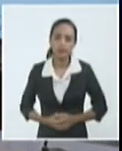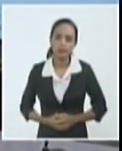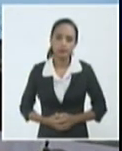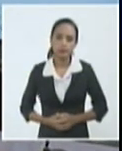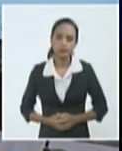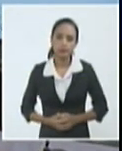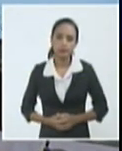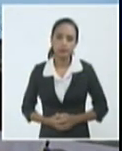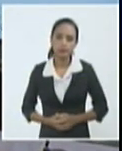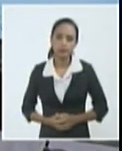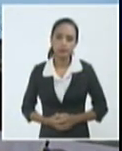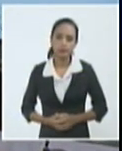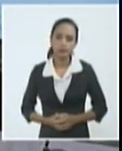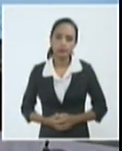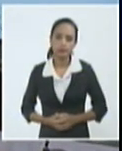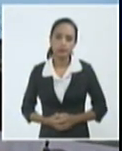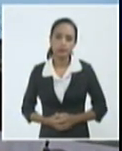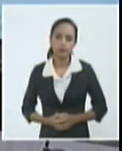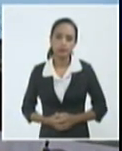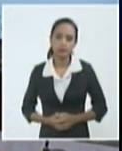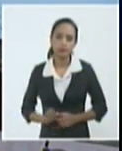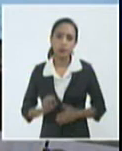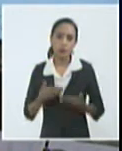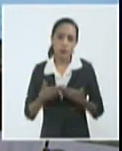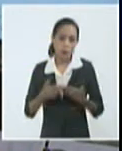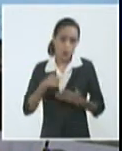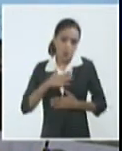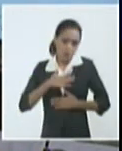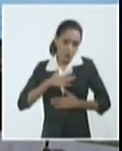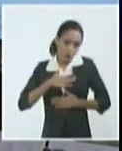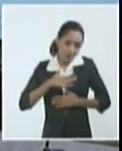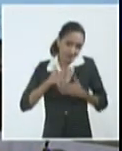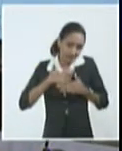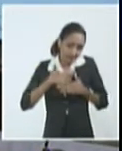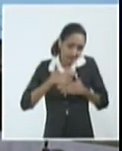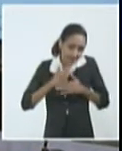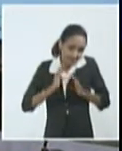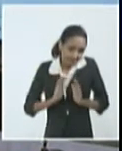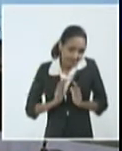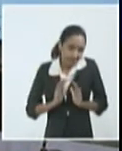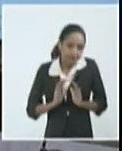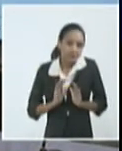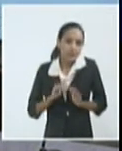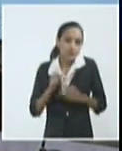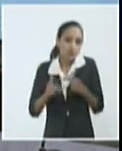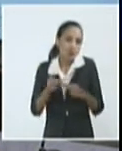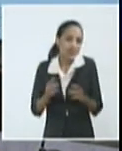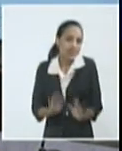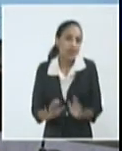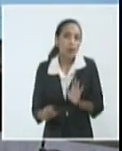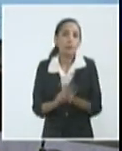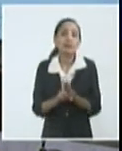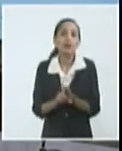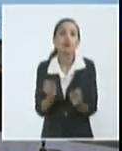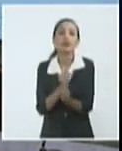digamos, primario. Este es un modelo que me hice yo mismo, ya cuando comenzamos a trabajar la etapa